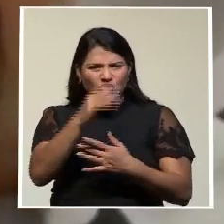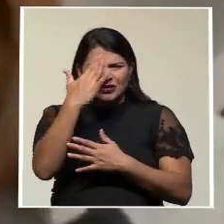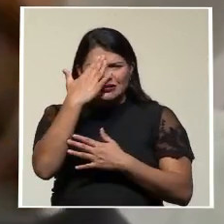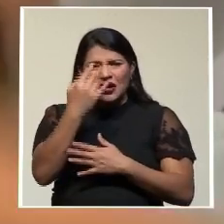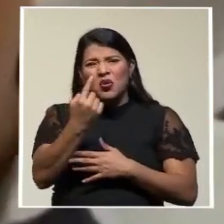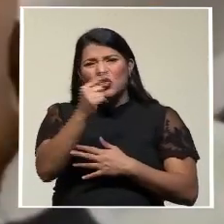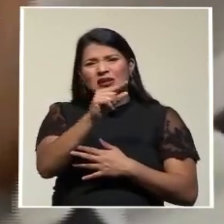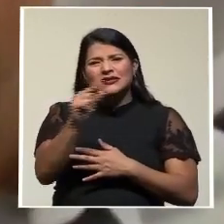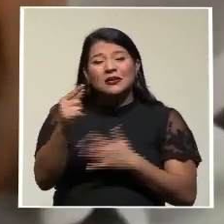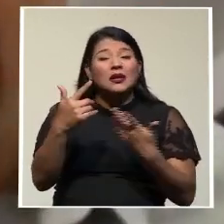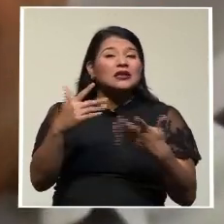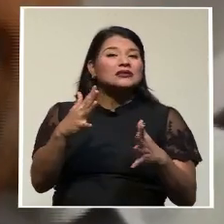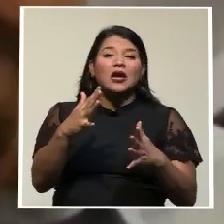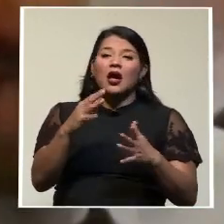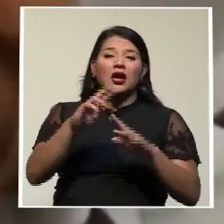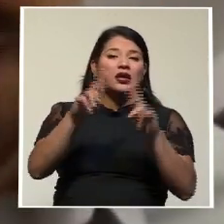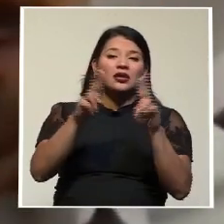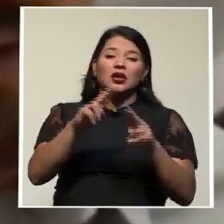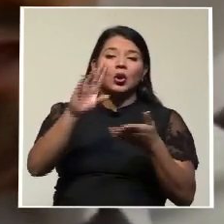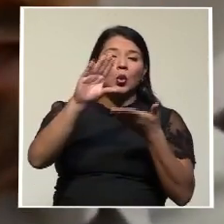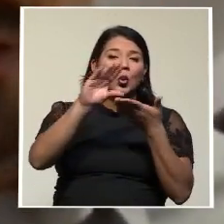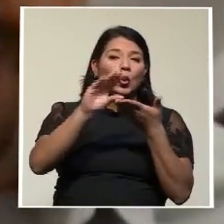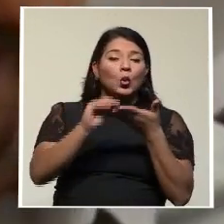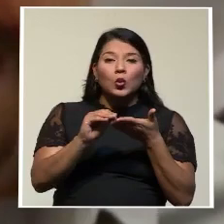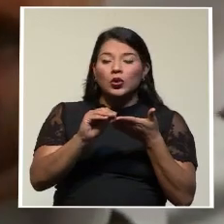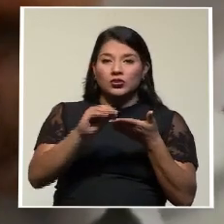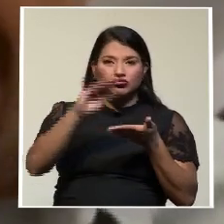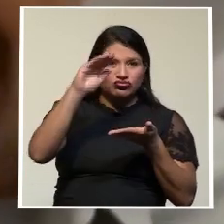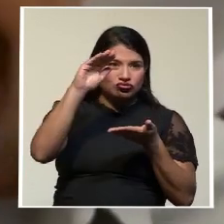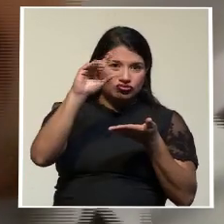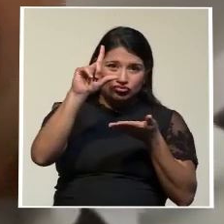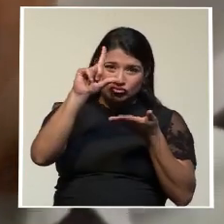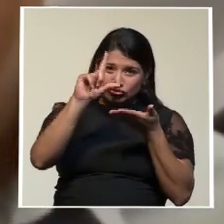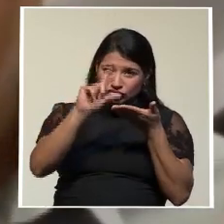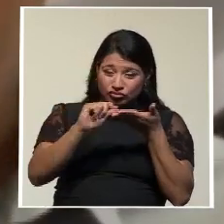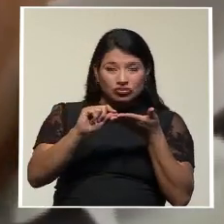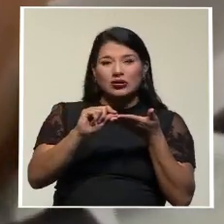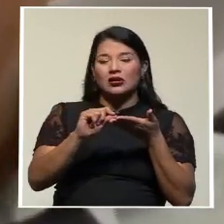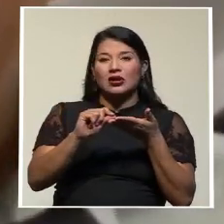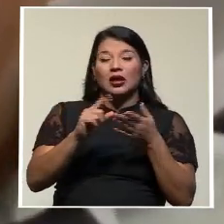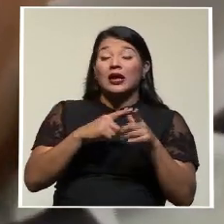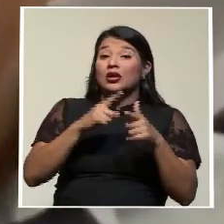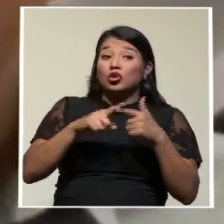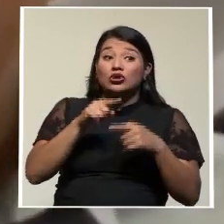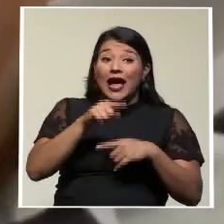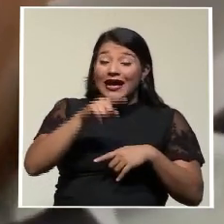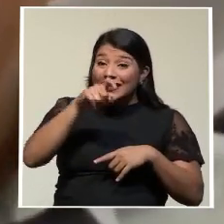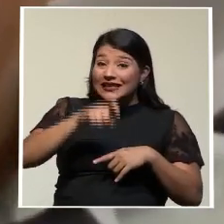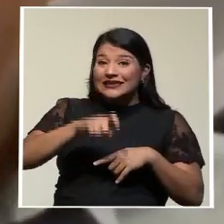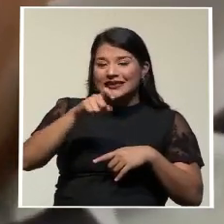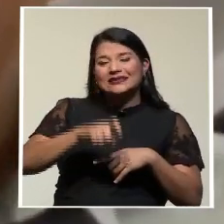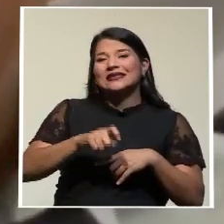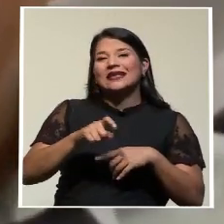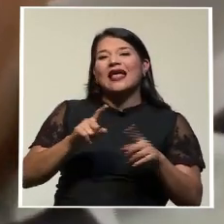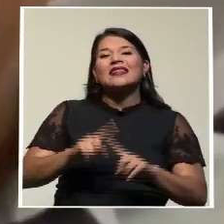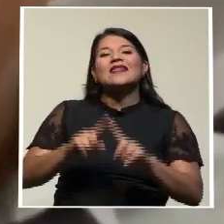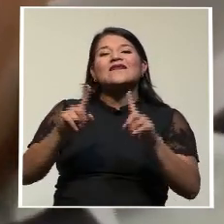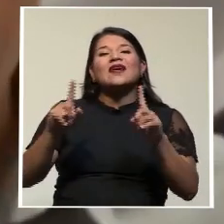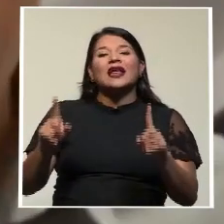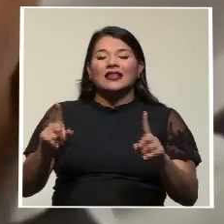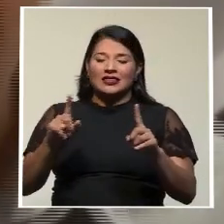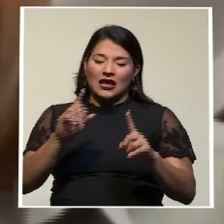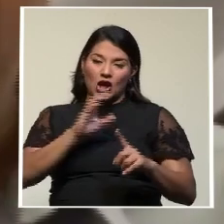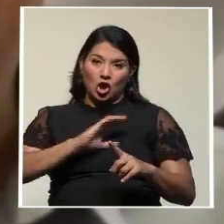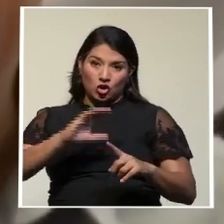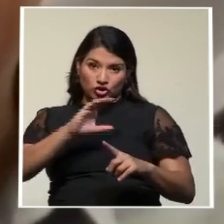se gasta todos los datos del teléfono, o menos de una semana, conectándose a Teams. Entonces, ahí se necesitan medidas donde por lo